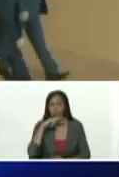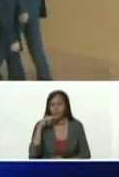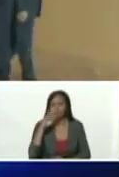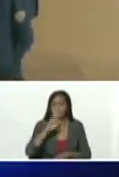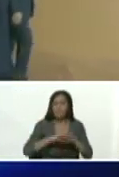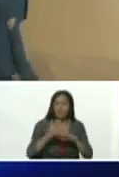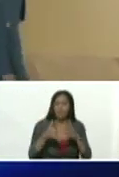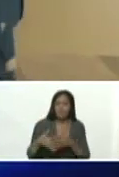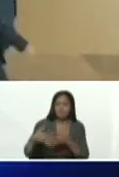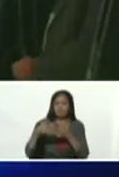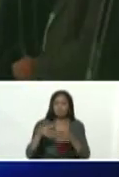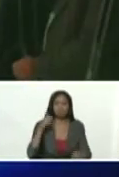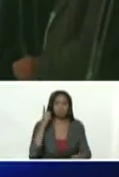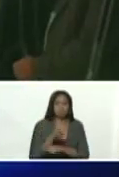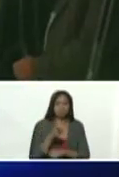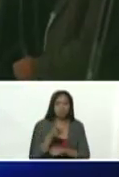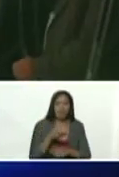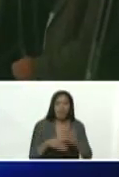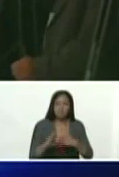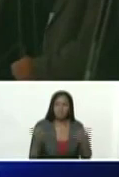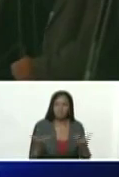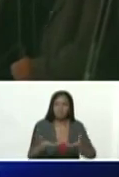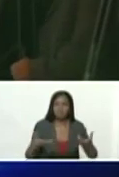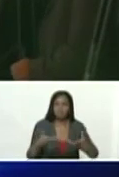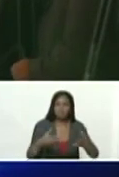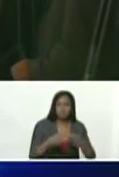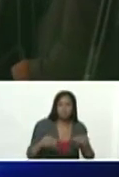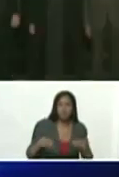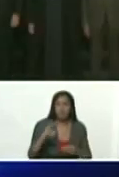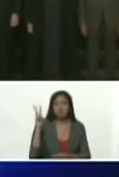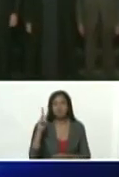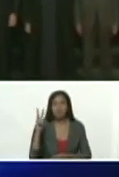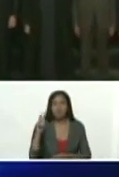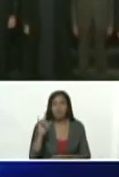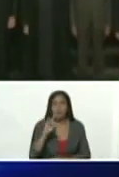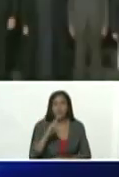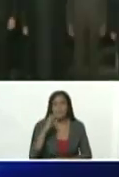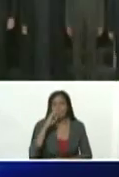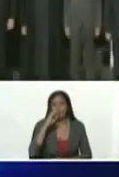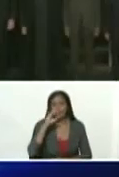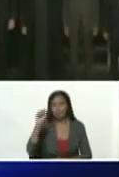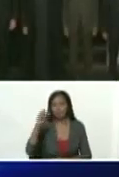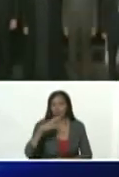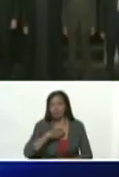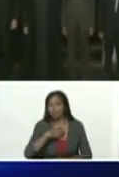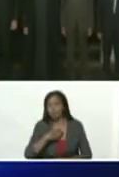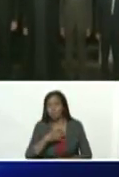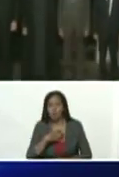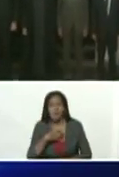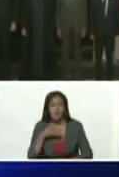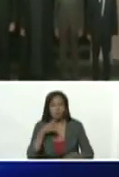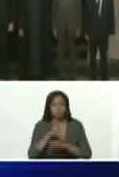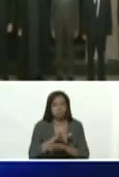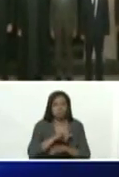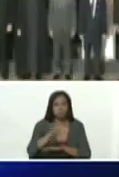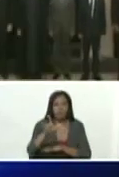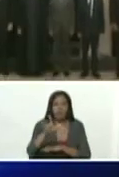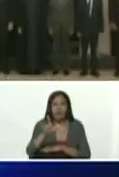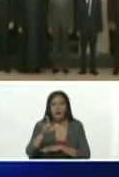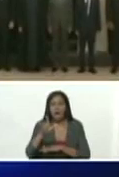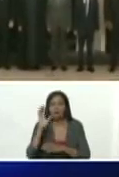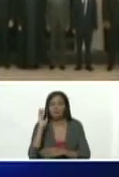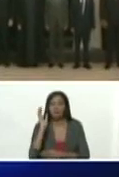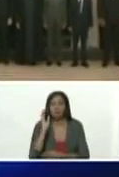Porque el imperialismo le dio la orden. Incendien Venezuela para que Maduro no pueda salir a la cumbre. Ni incendiaron